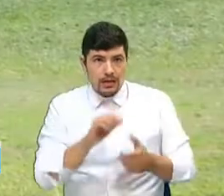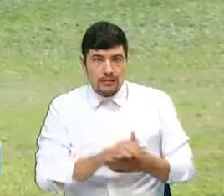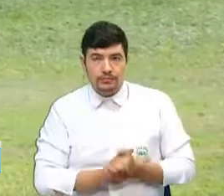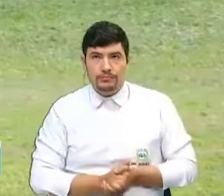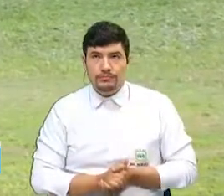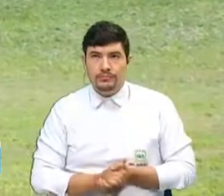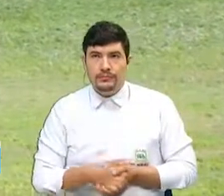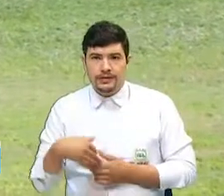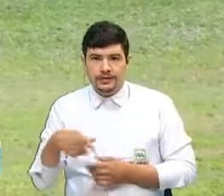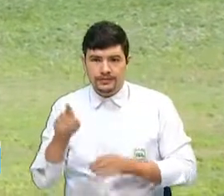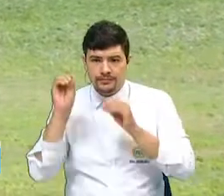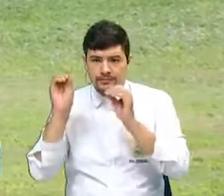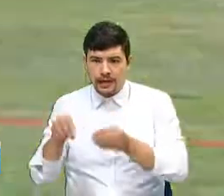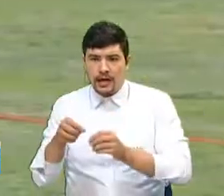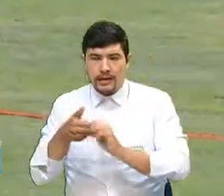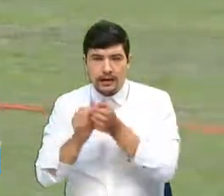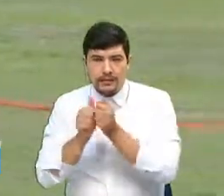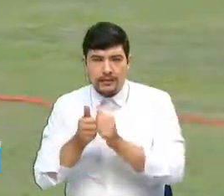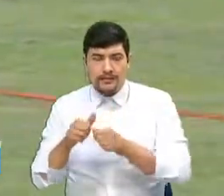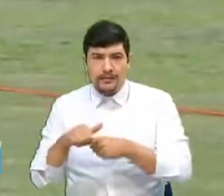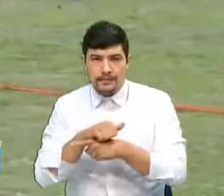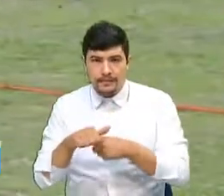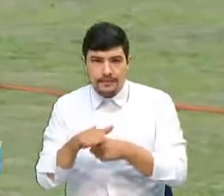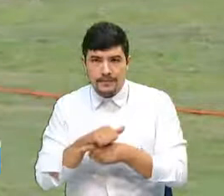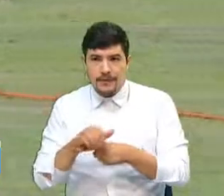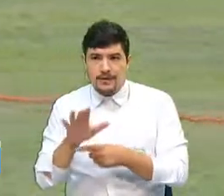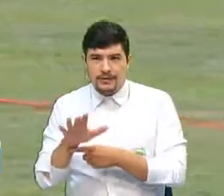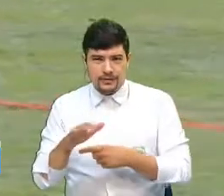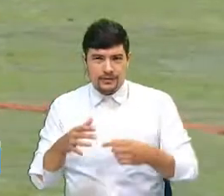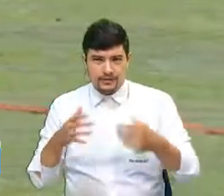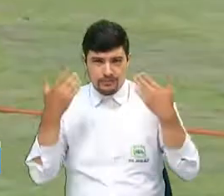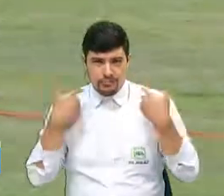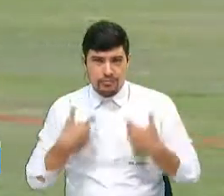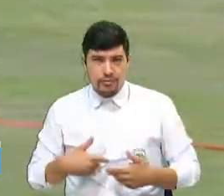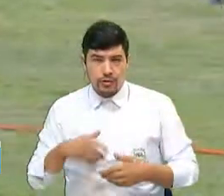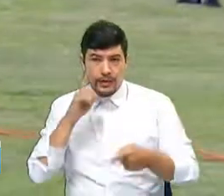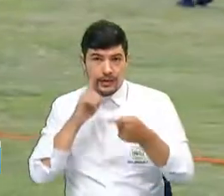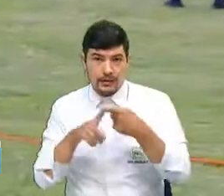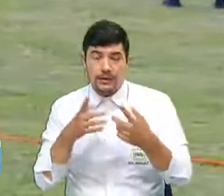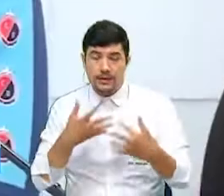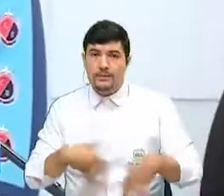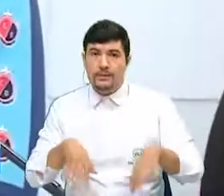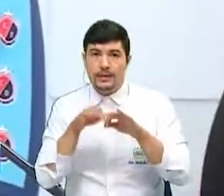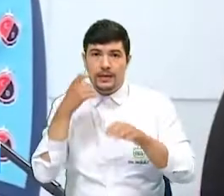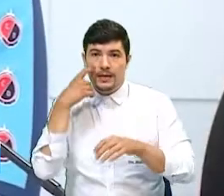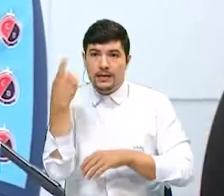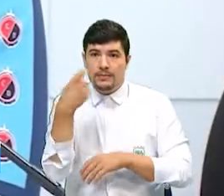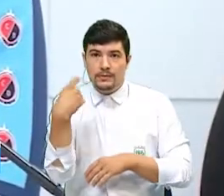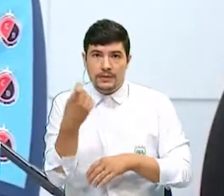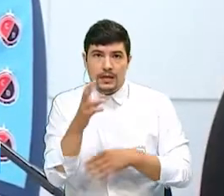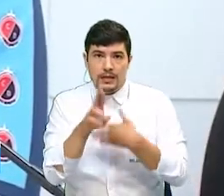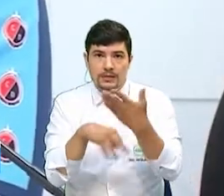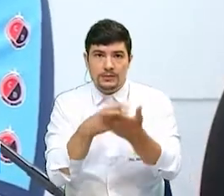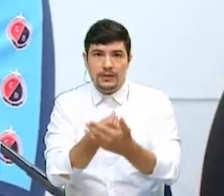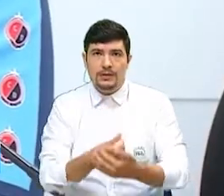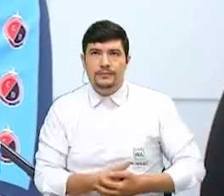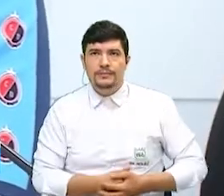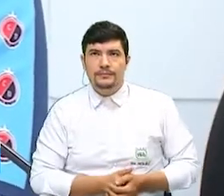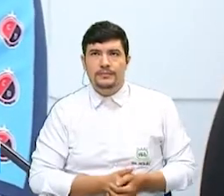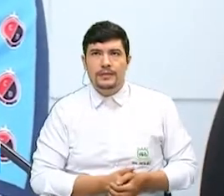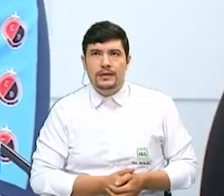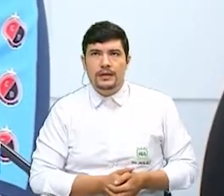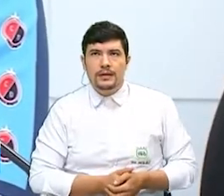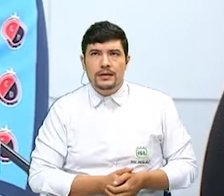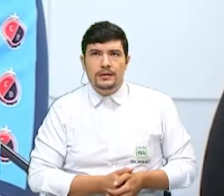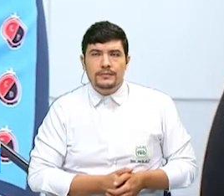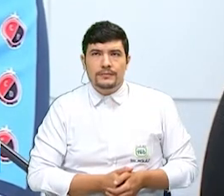La preparación física de los jugadores es determinante en la búsqueda de resultados. Desde un primer momento empezar a aplicar en cada